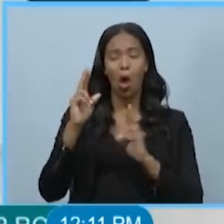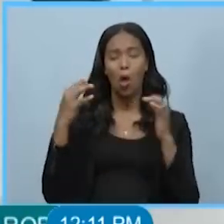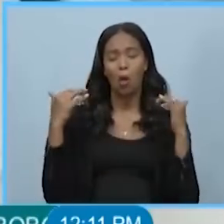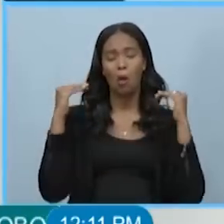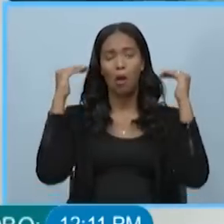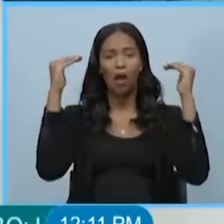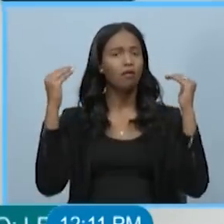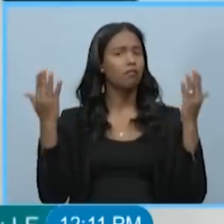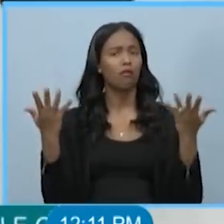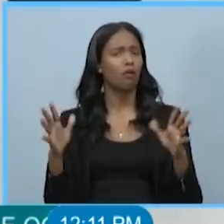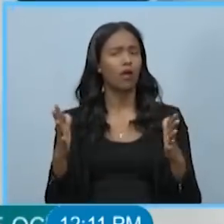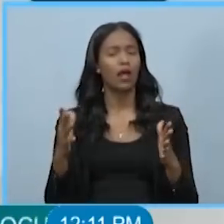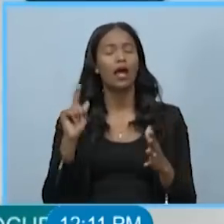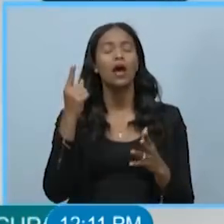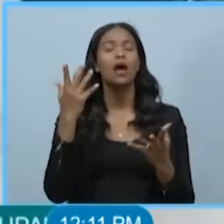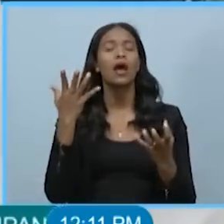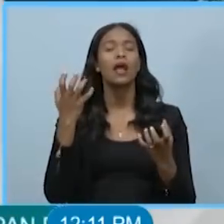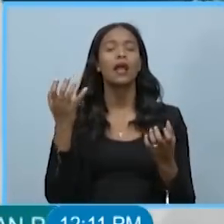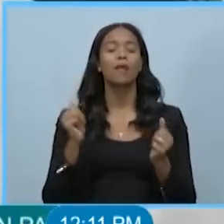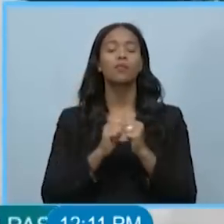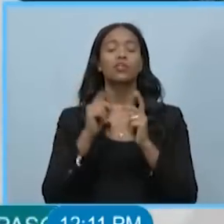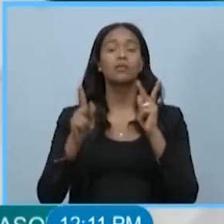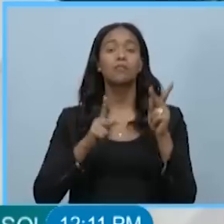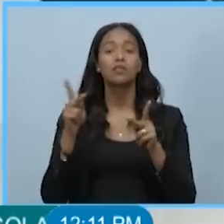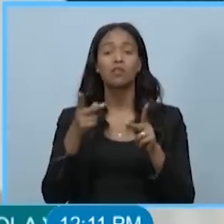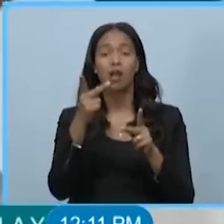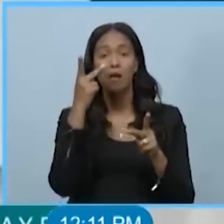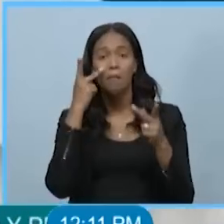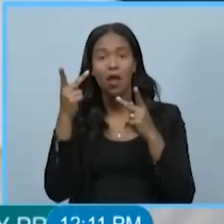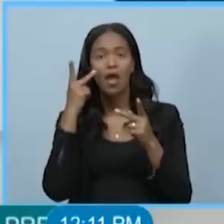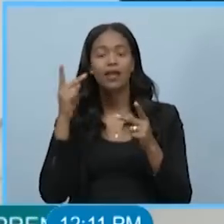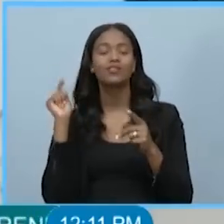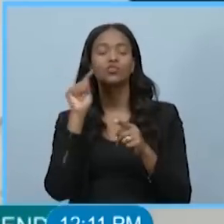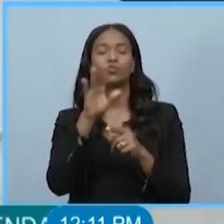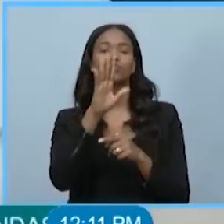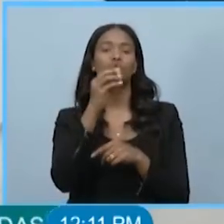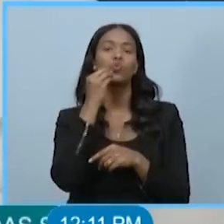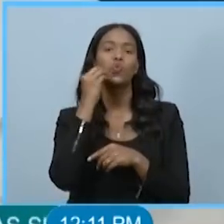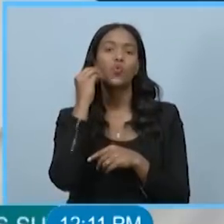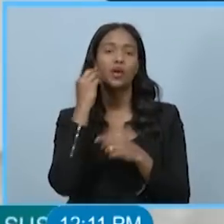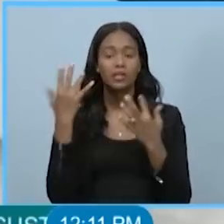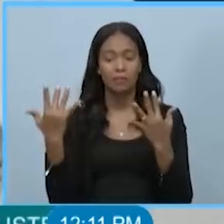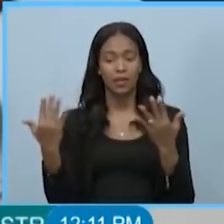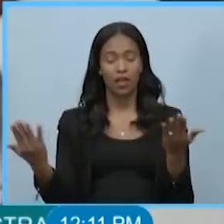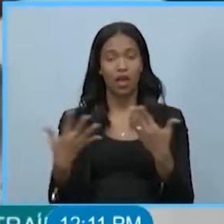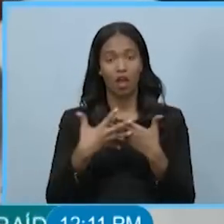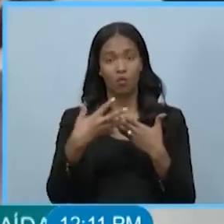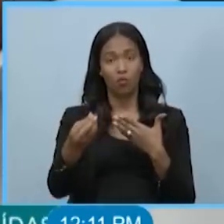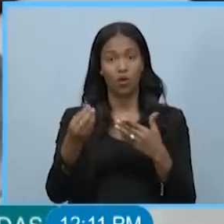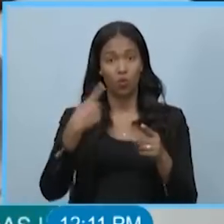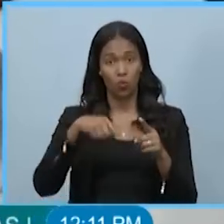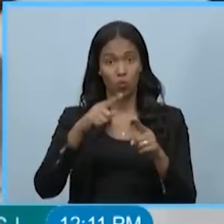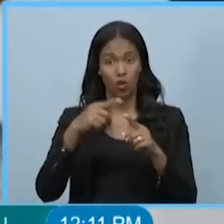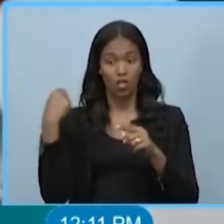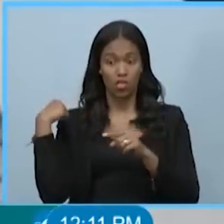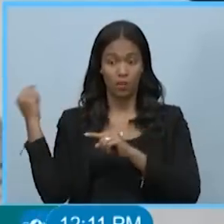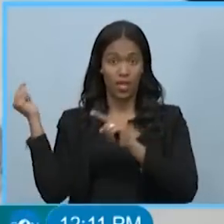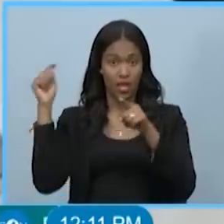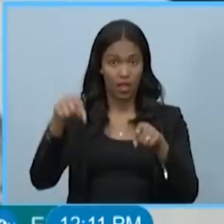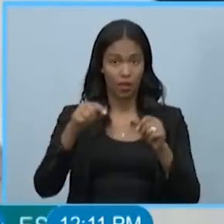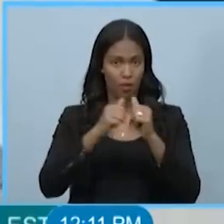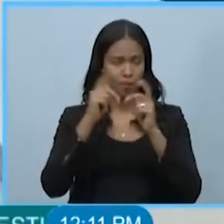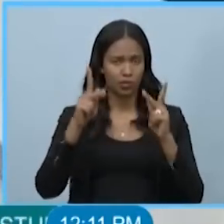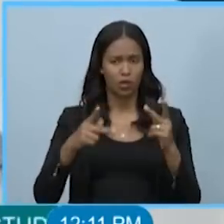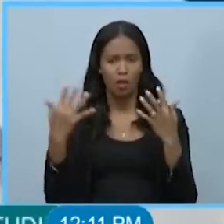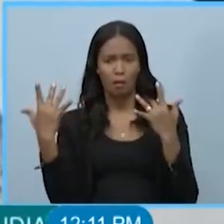era que la mayoría de sus ciudadanos los estuvieran aquí en su casa, donde le esperaban aquí afuera, que cuando él estaba aquí siempre había multitudes, los que